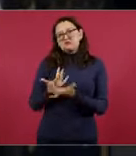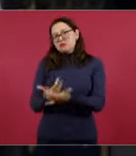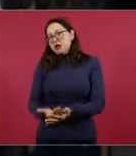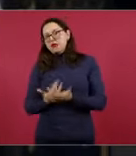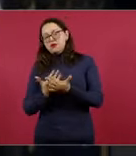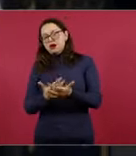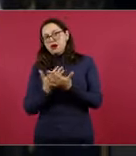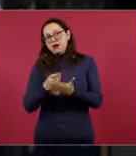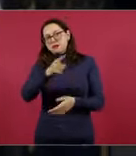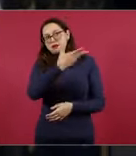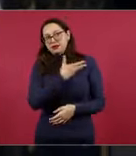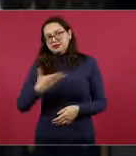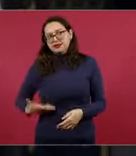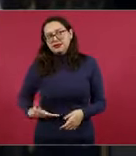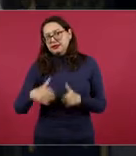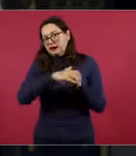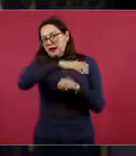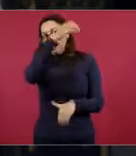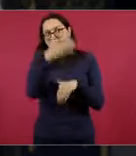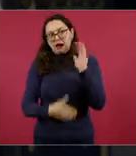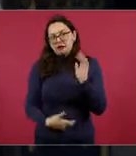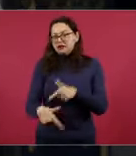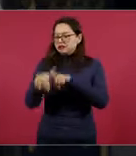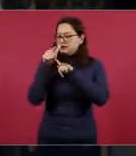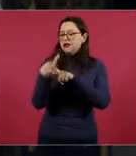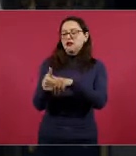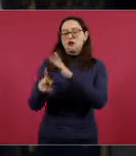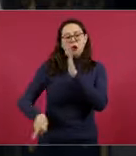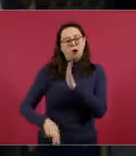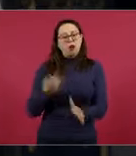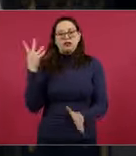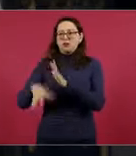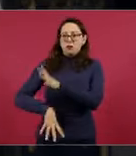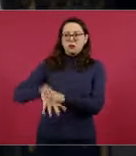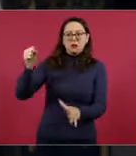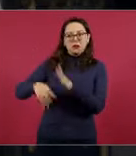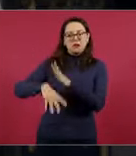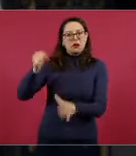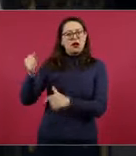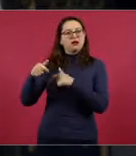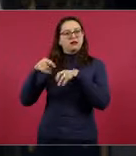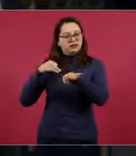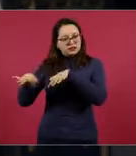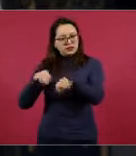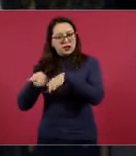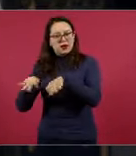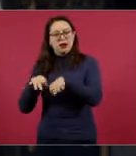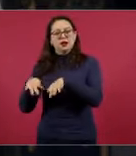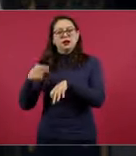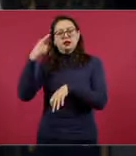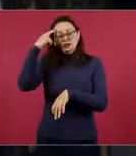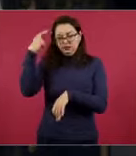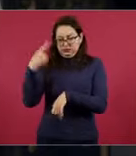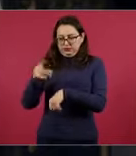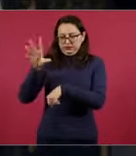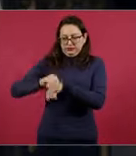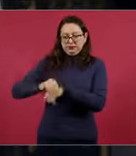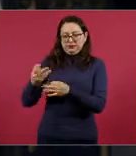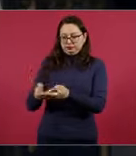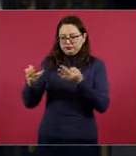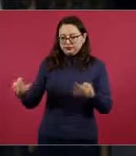su gobierno y pues iniciar nuevas medidas para tratar de recuperar estas concesiones, estos